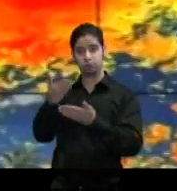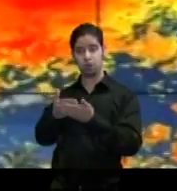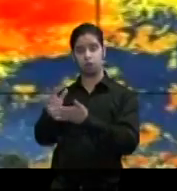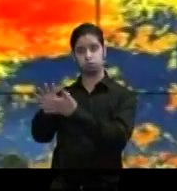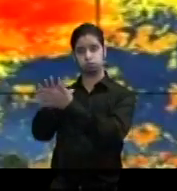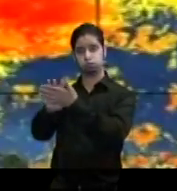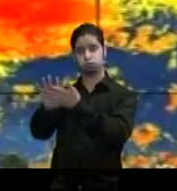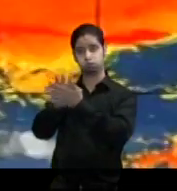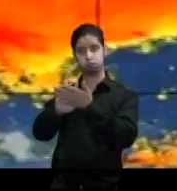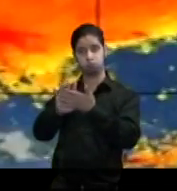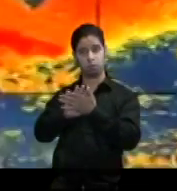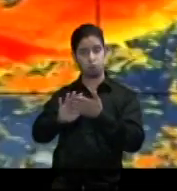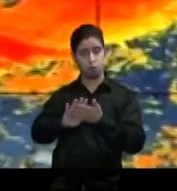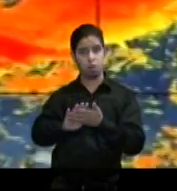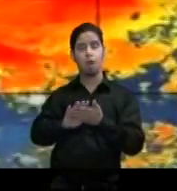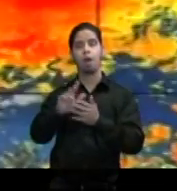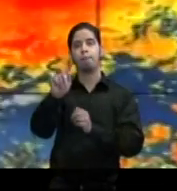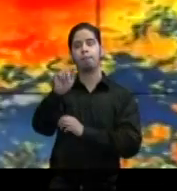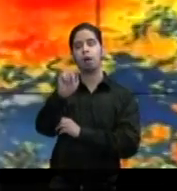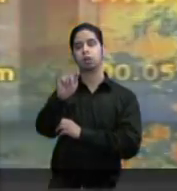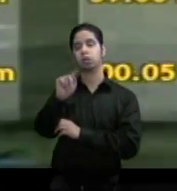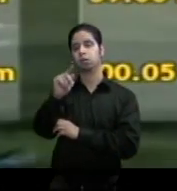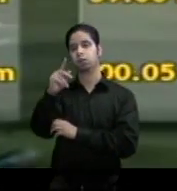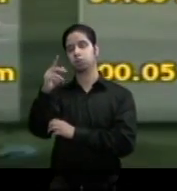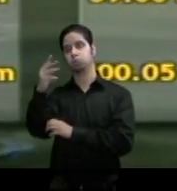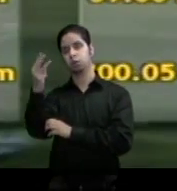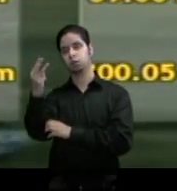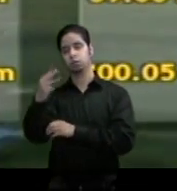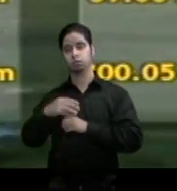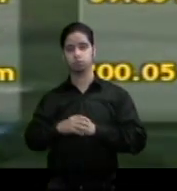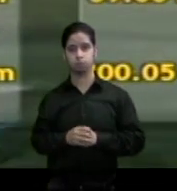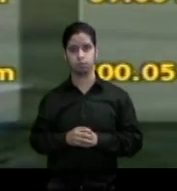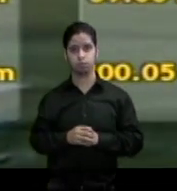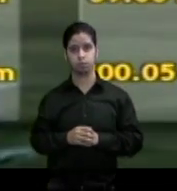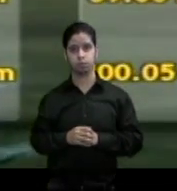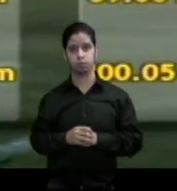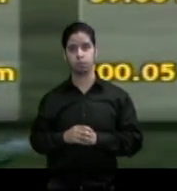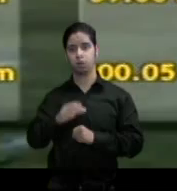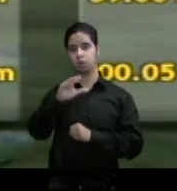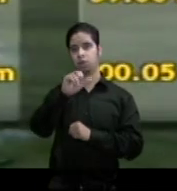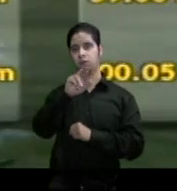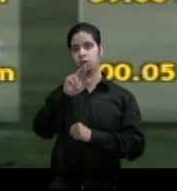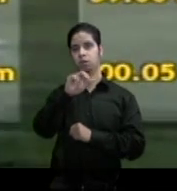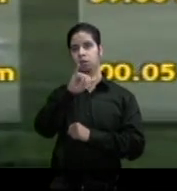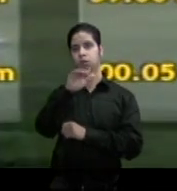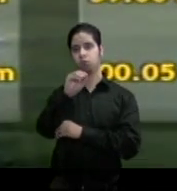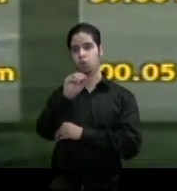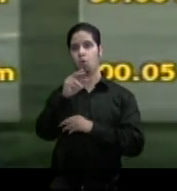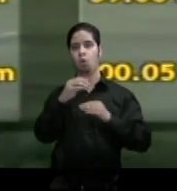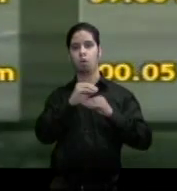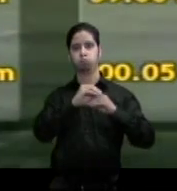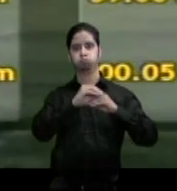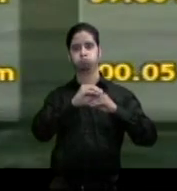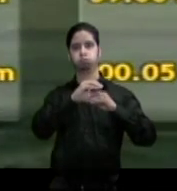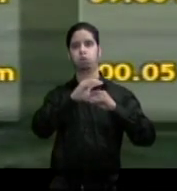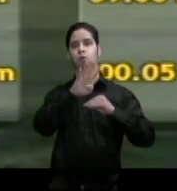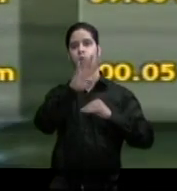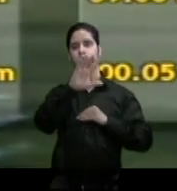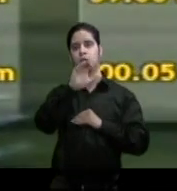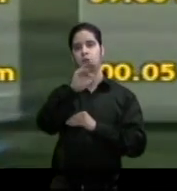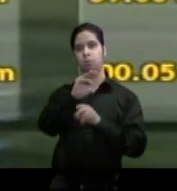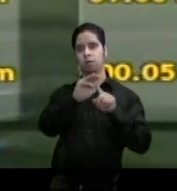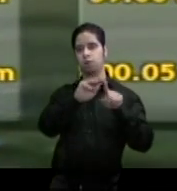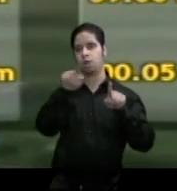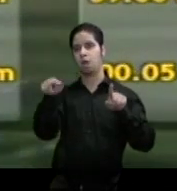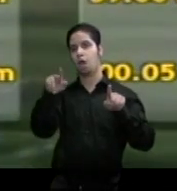entre martes y miércoles de la semana que viene. Por otro lado, el embalse Carraízo registró un aumento de 4 centímetros, mientras que La Plata disminuyó